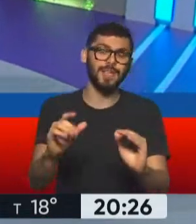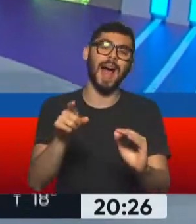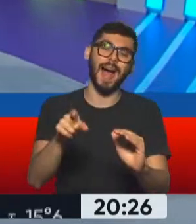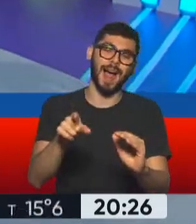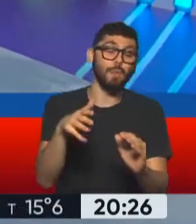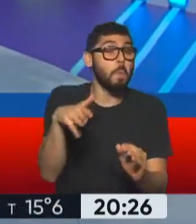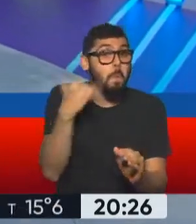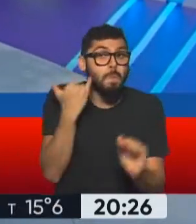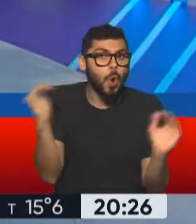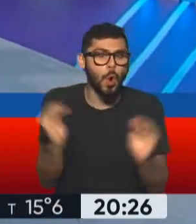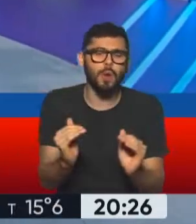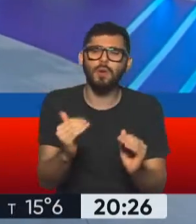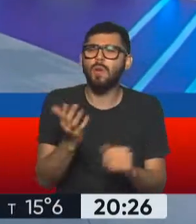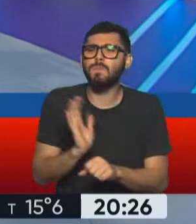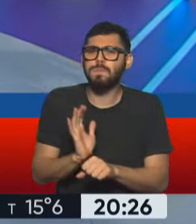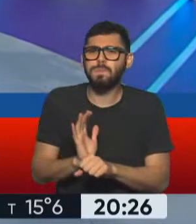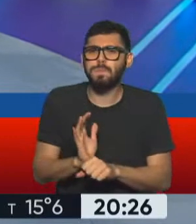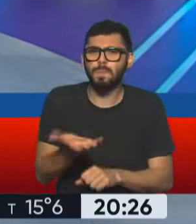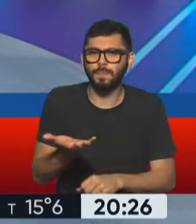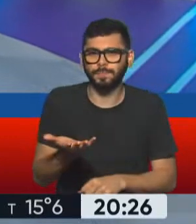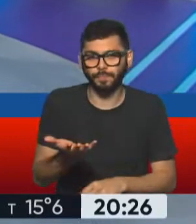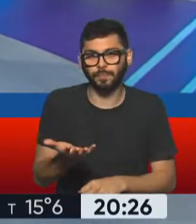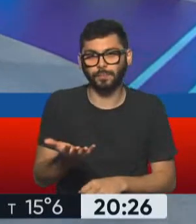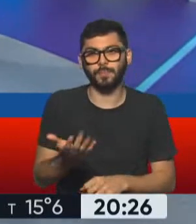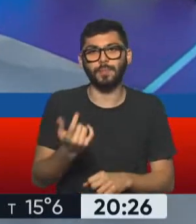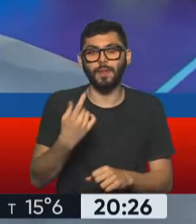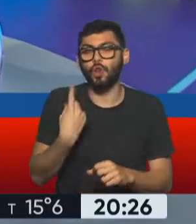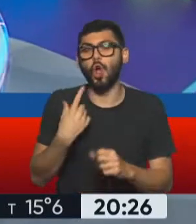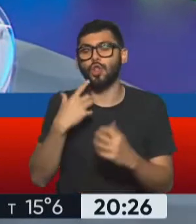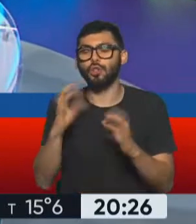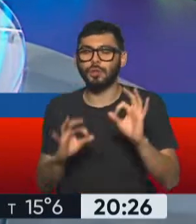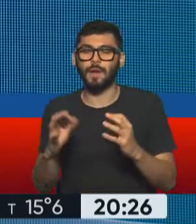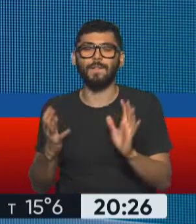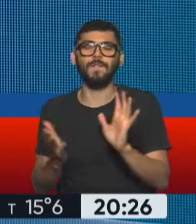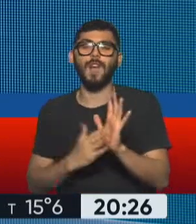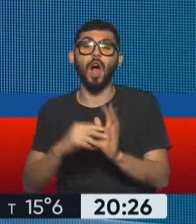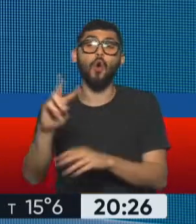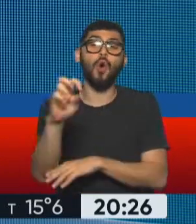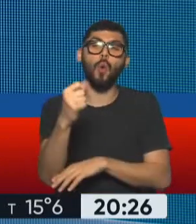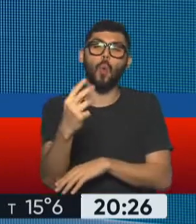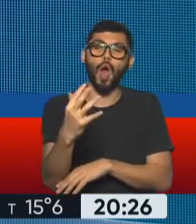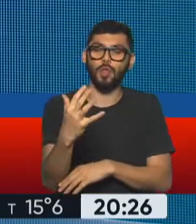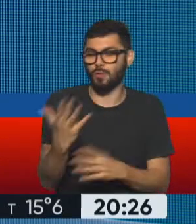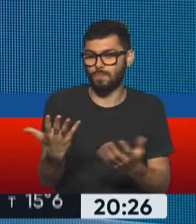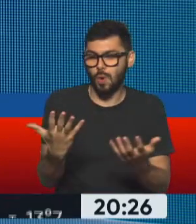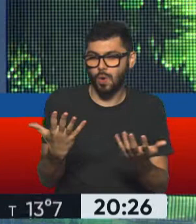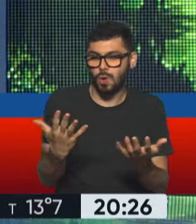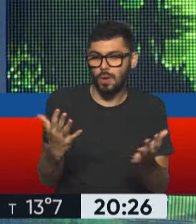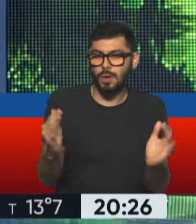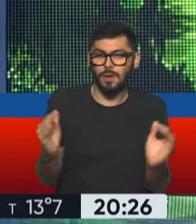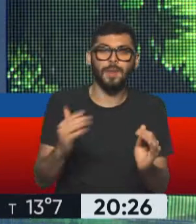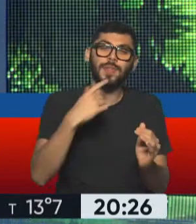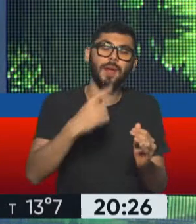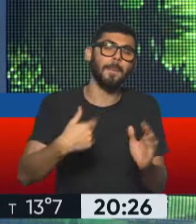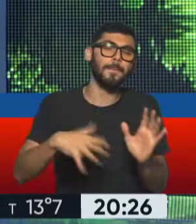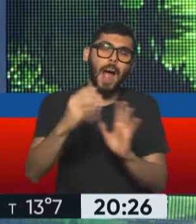nosotros habilitamos donde le combinamos la facturación. Y actividad muy afectada, estamos hablando de los sectores críticos. Básicamente las que